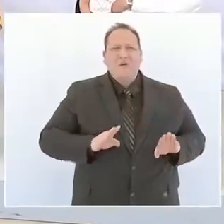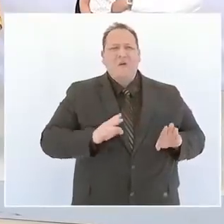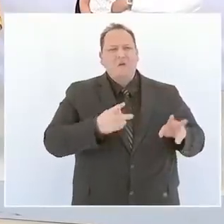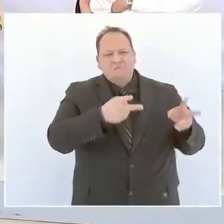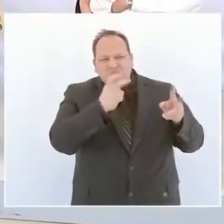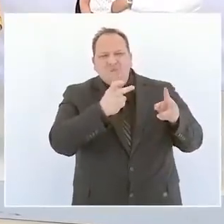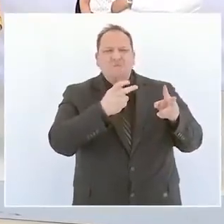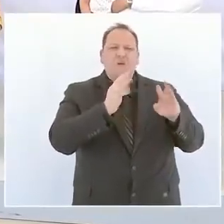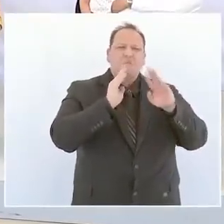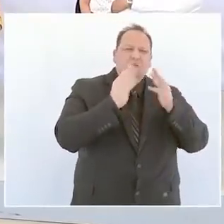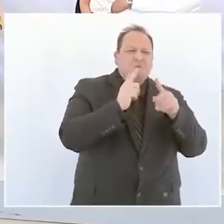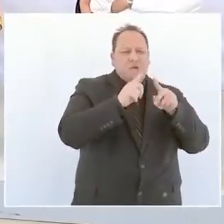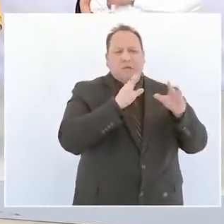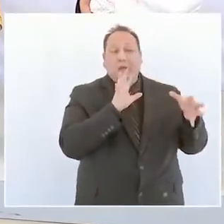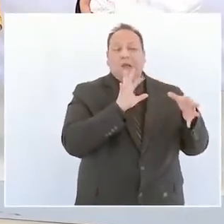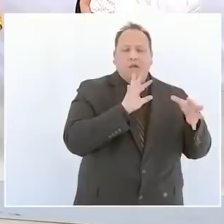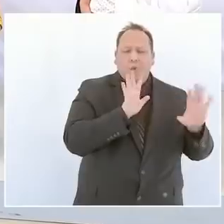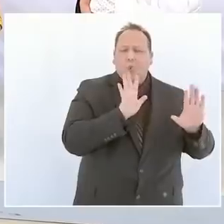crimen.